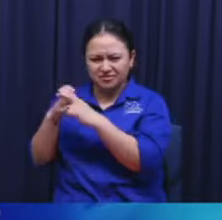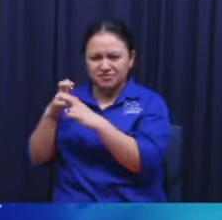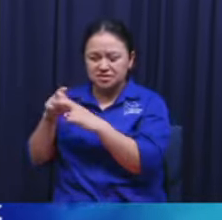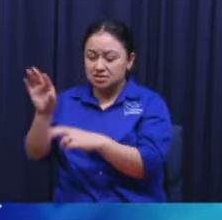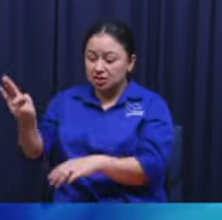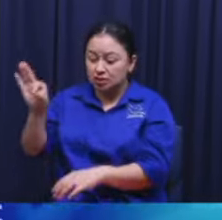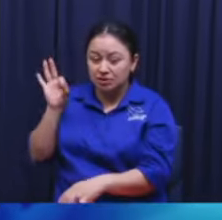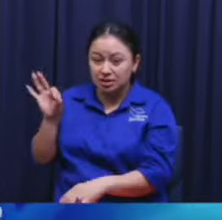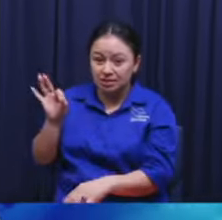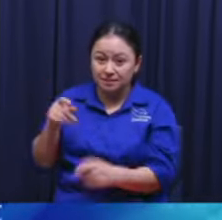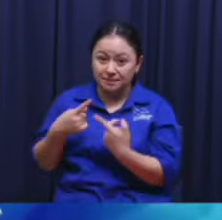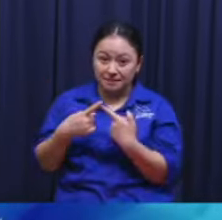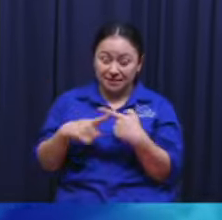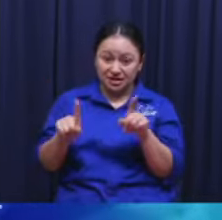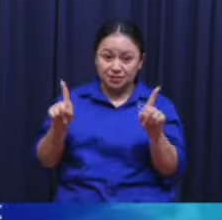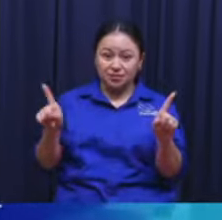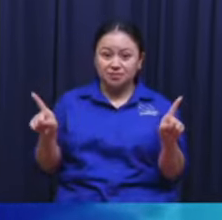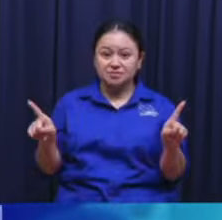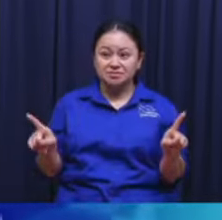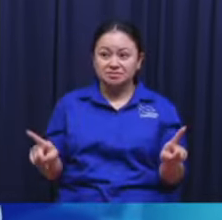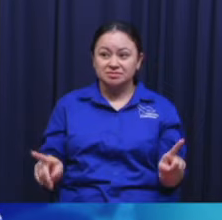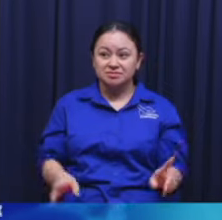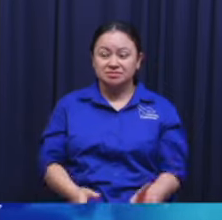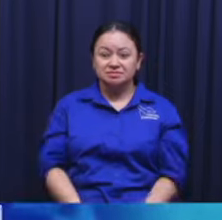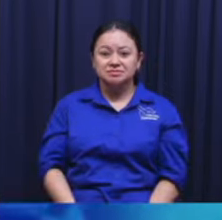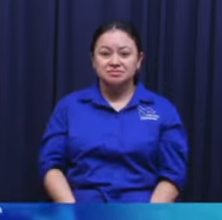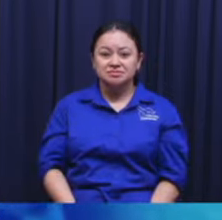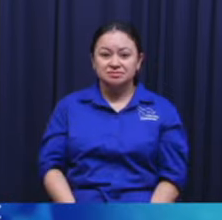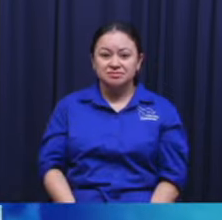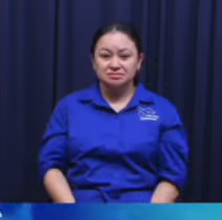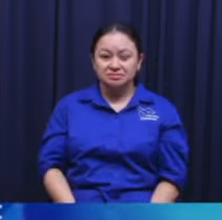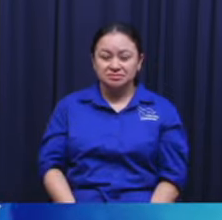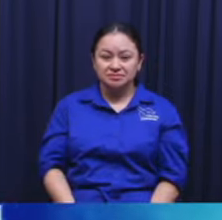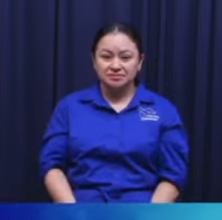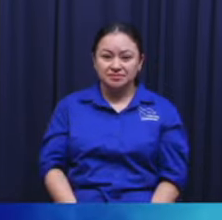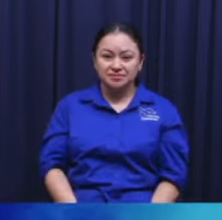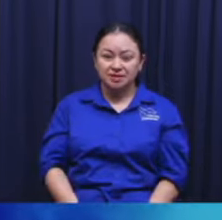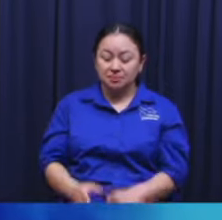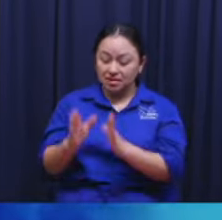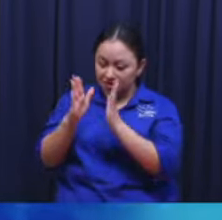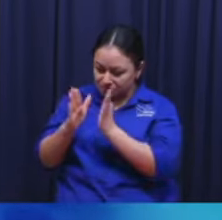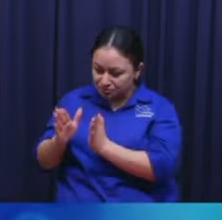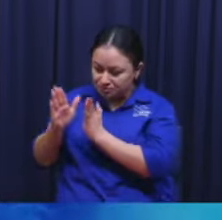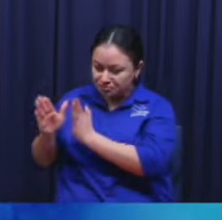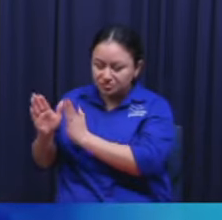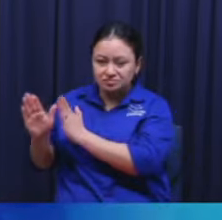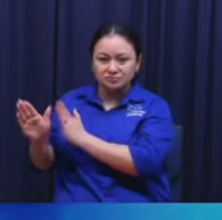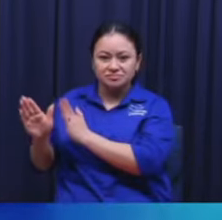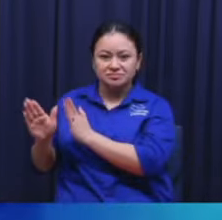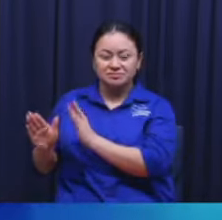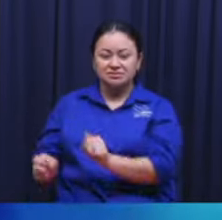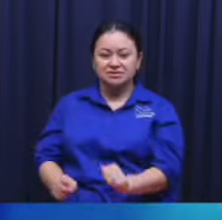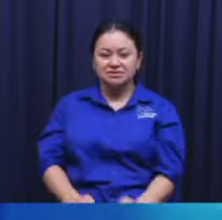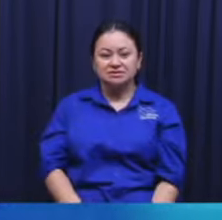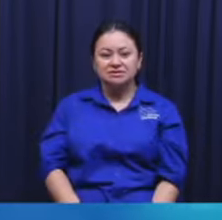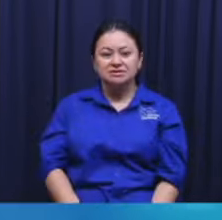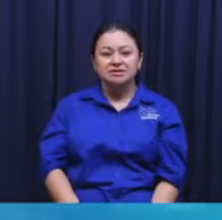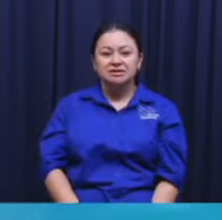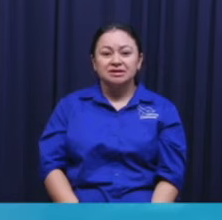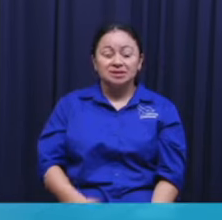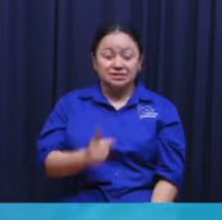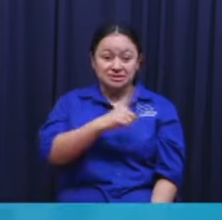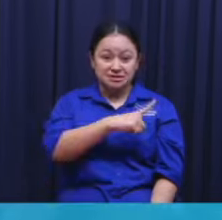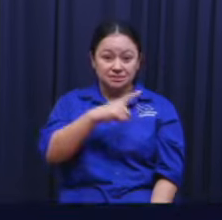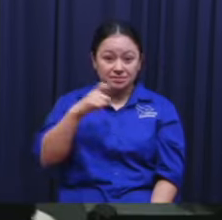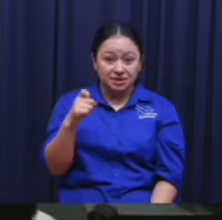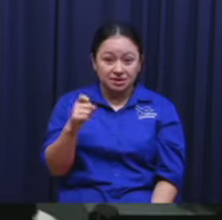de repente, bueno, me la ordenaron y empezamos a ministrar y a ministrar, y se dijeron tantas cosas. Y